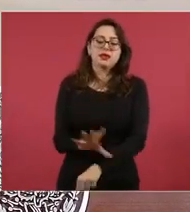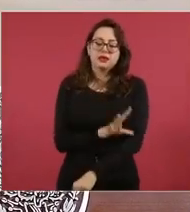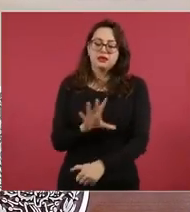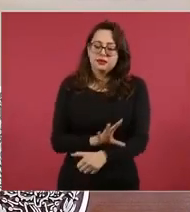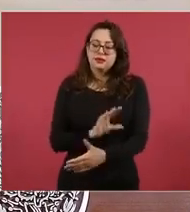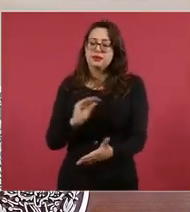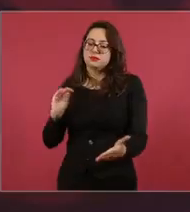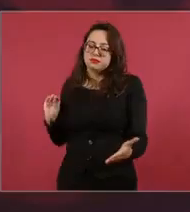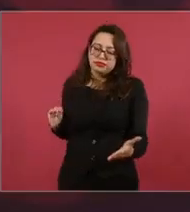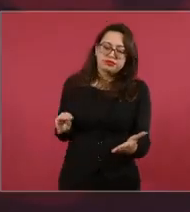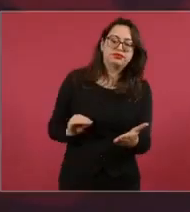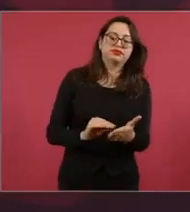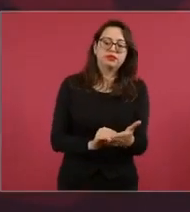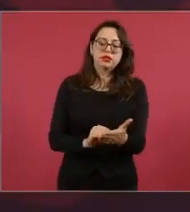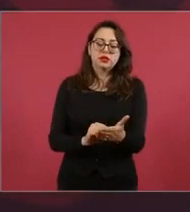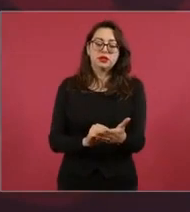a la Constitución,